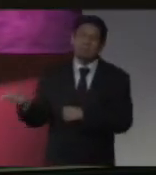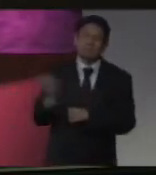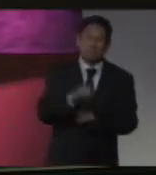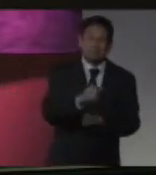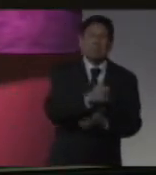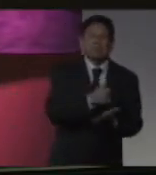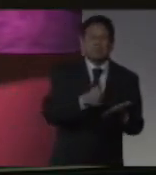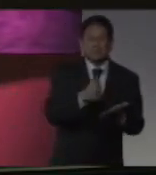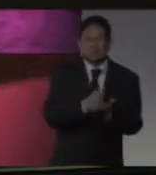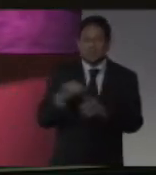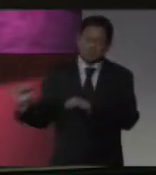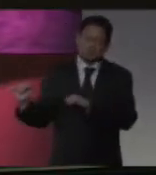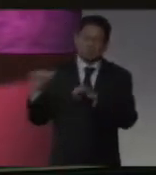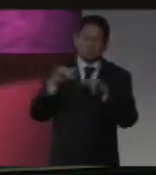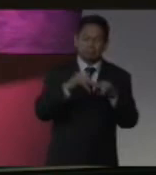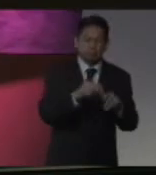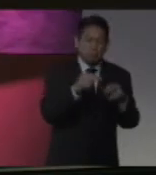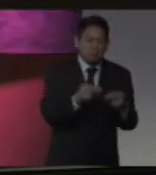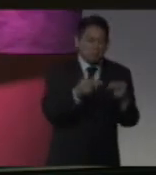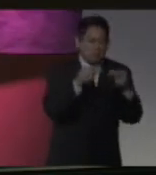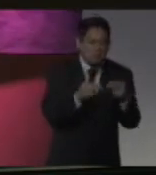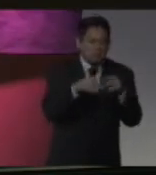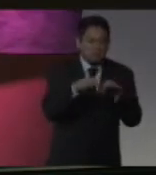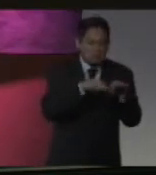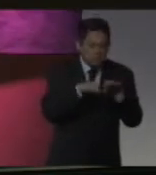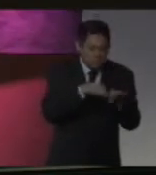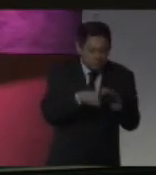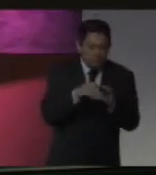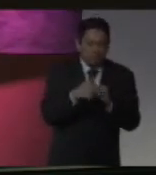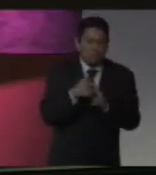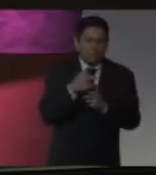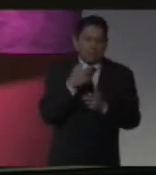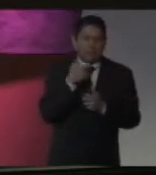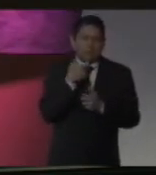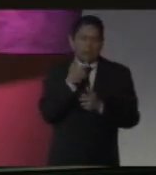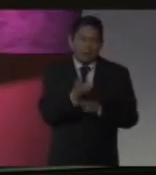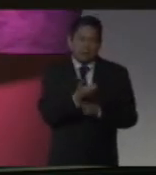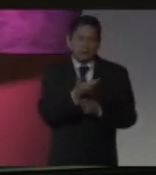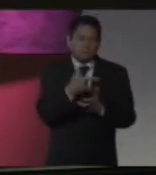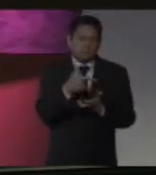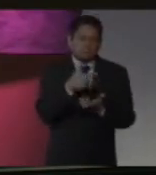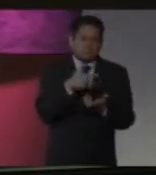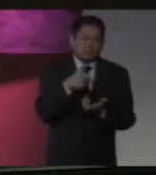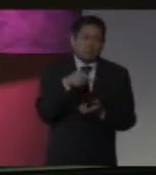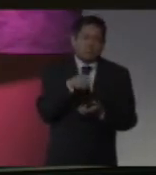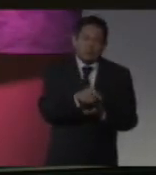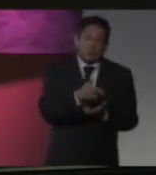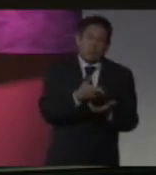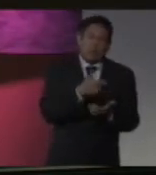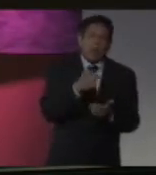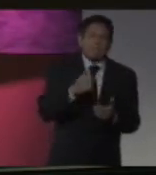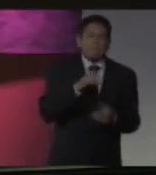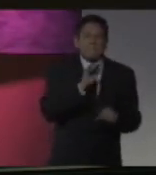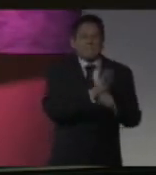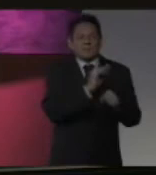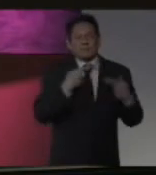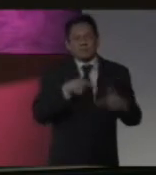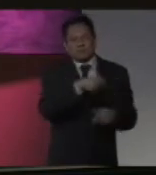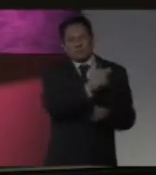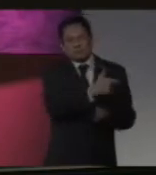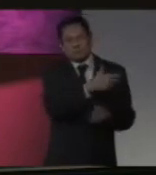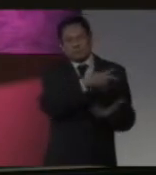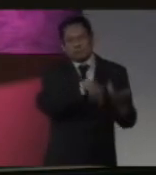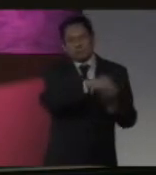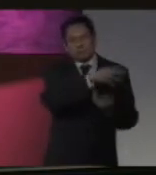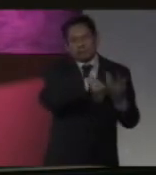informal, dependientes de ingresos monetarios, con lo que el capital, además, relanza el proceso de acumulación y recorta el costo de la producción